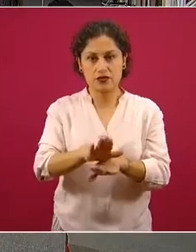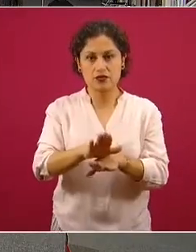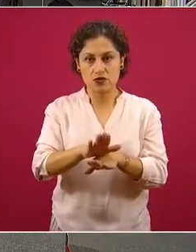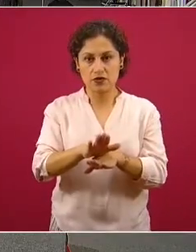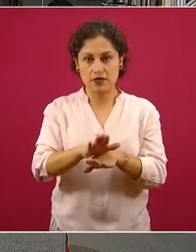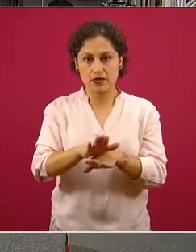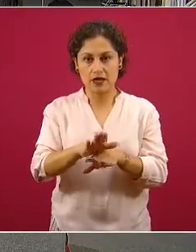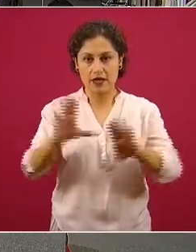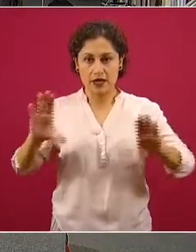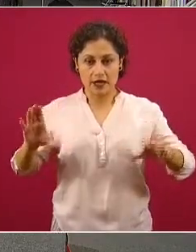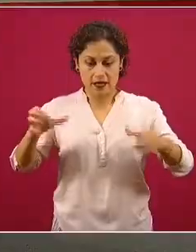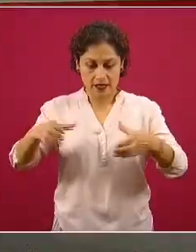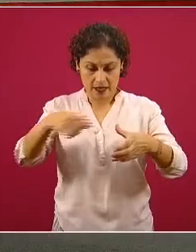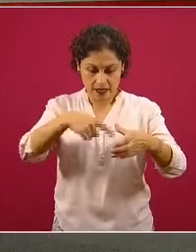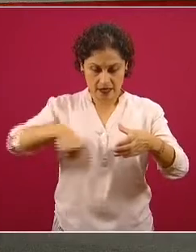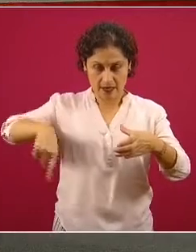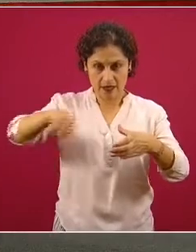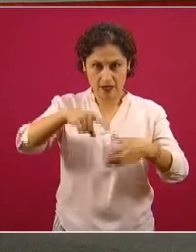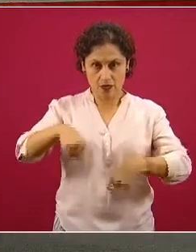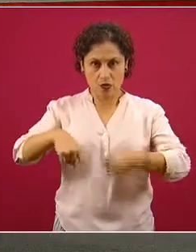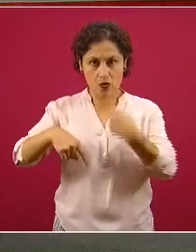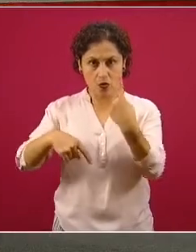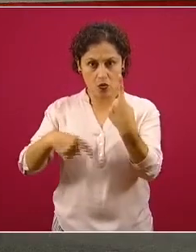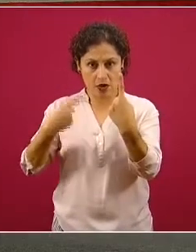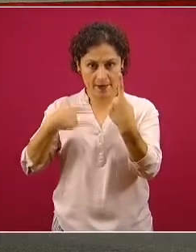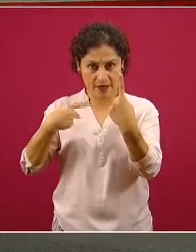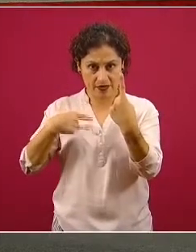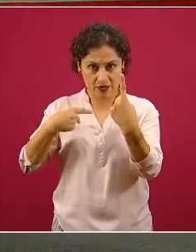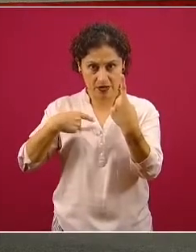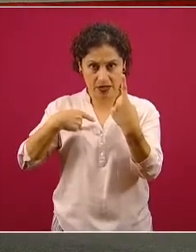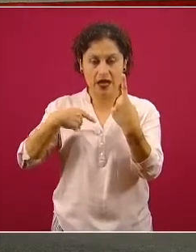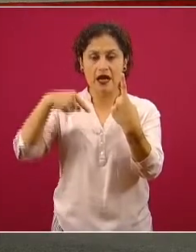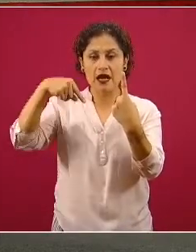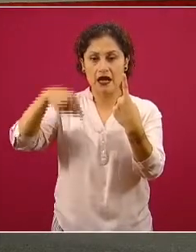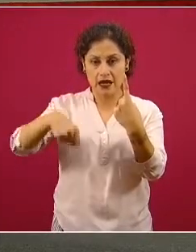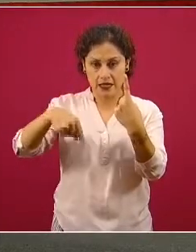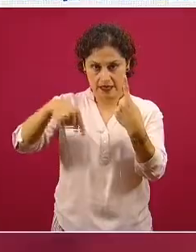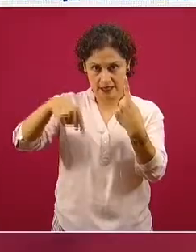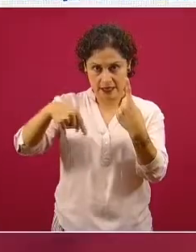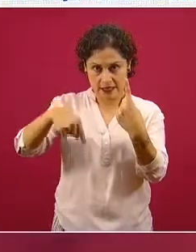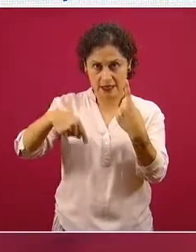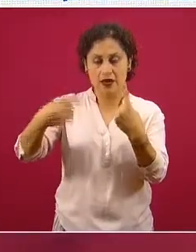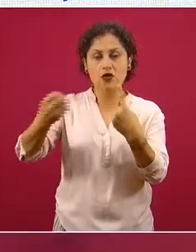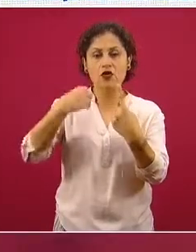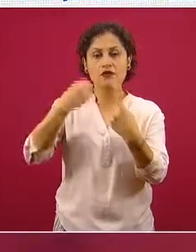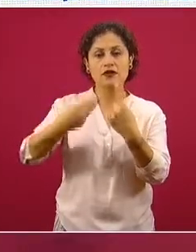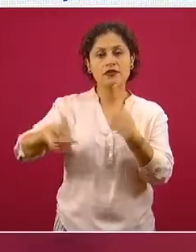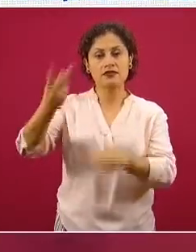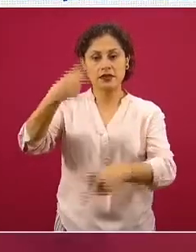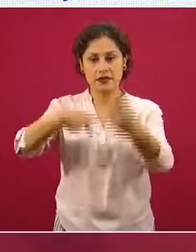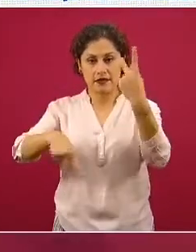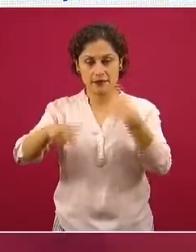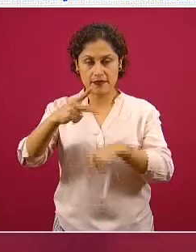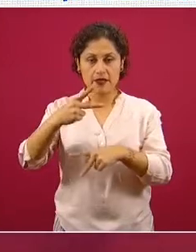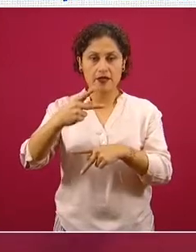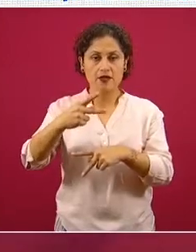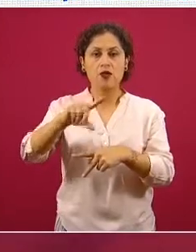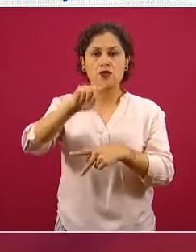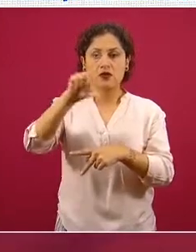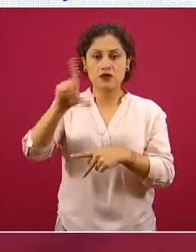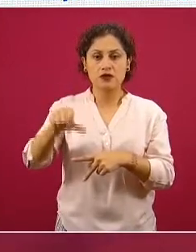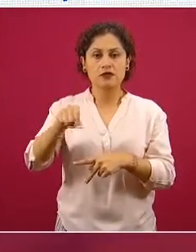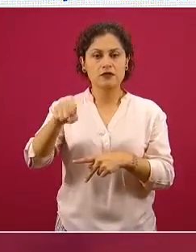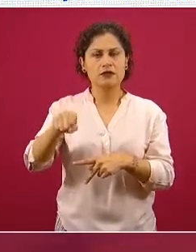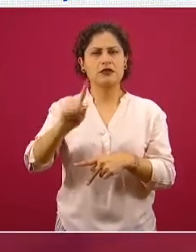esta comunidad a partir de que teníamos una persona que aquí estuvo en una noche donde posiblemente ya tenía